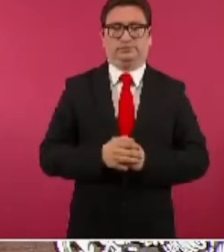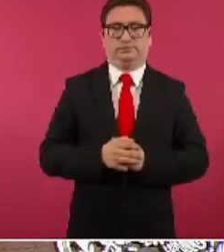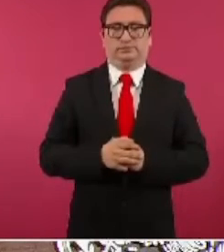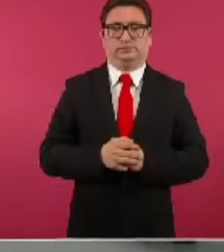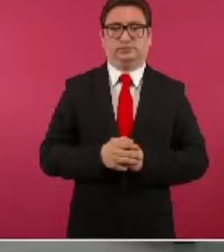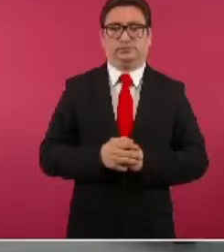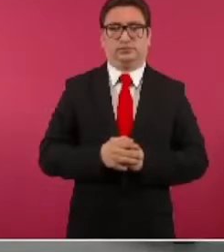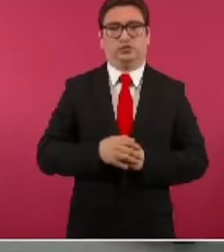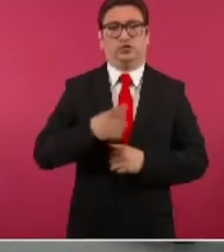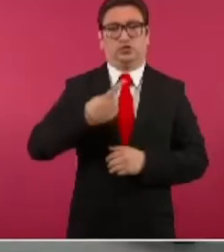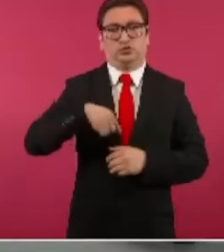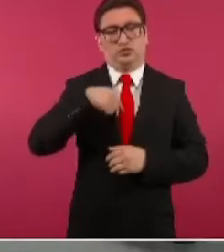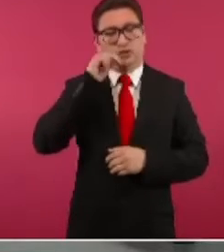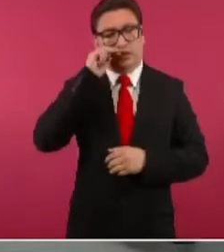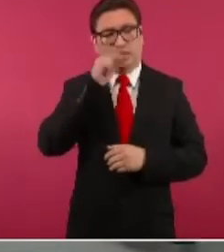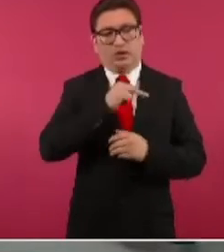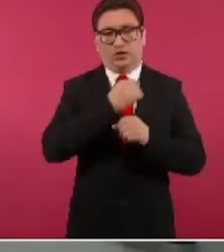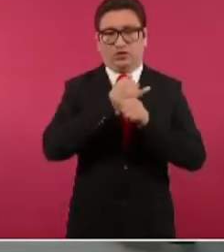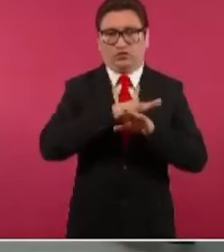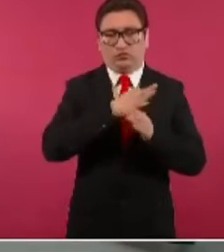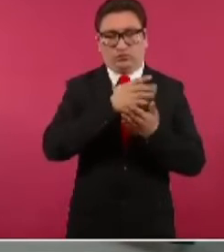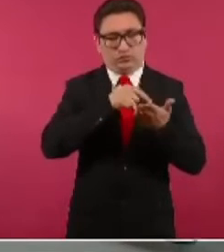nos señalan